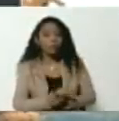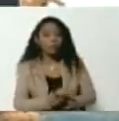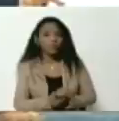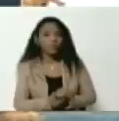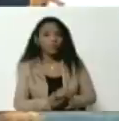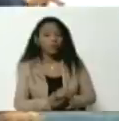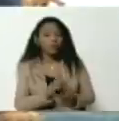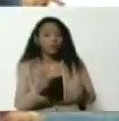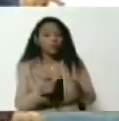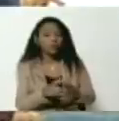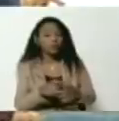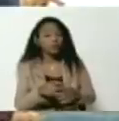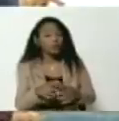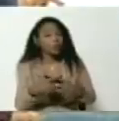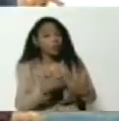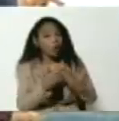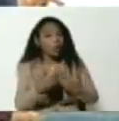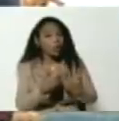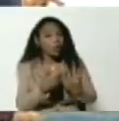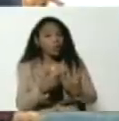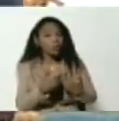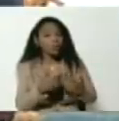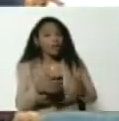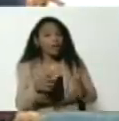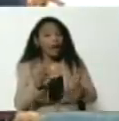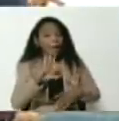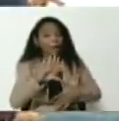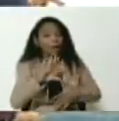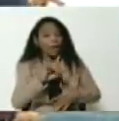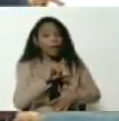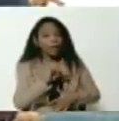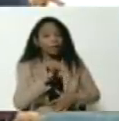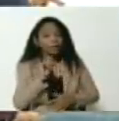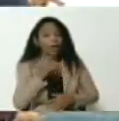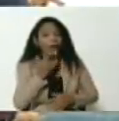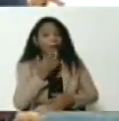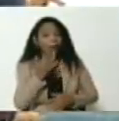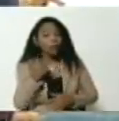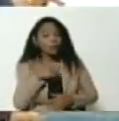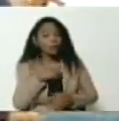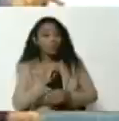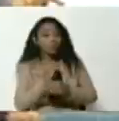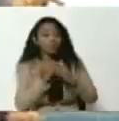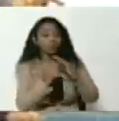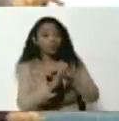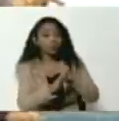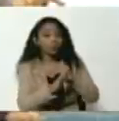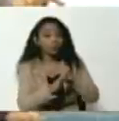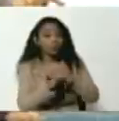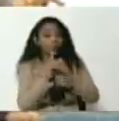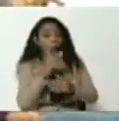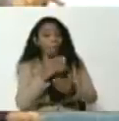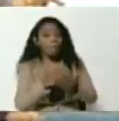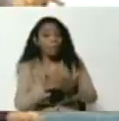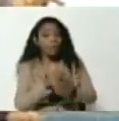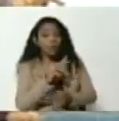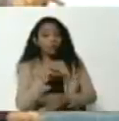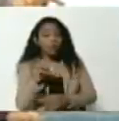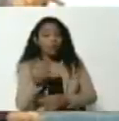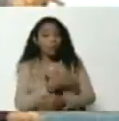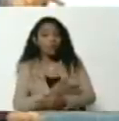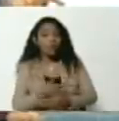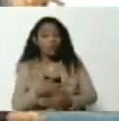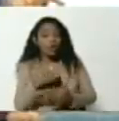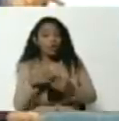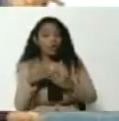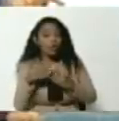de los Estados Unidos de Norteamérica, por ejemplo, también les vamos a mandar una comunicación señalando que de los 1.200